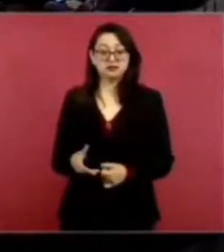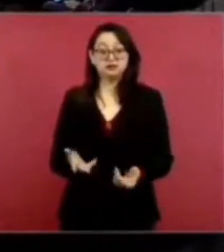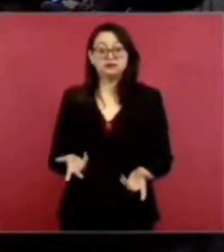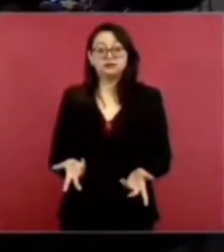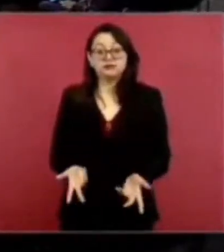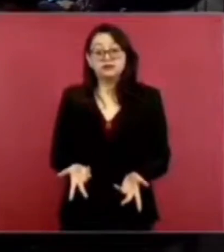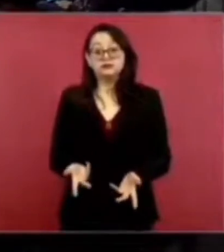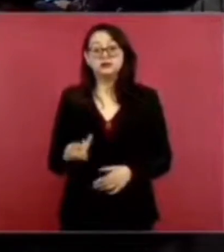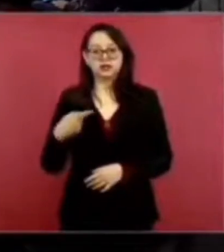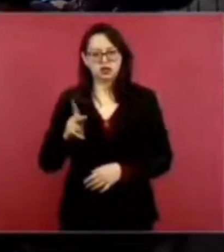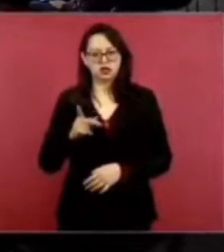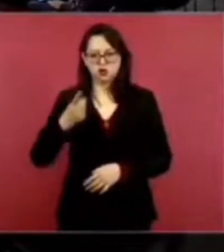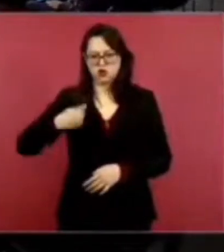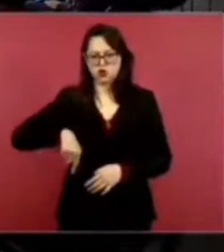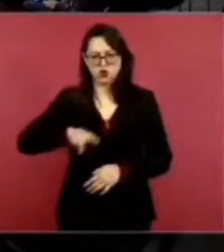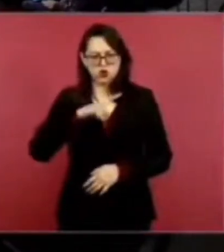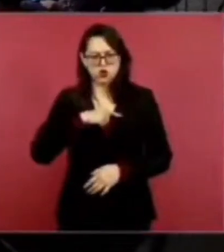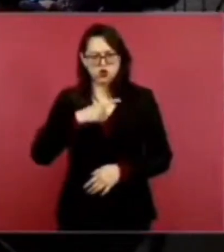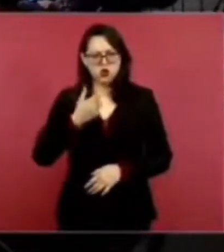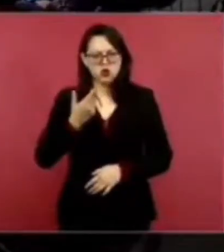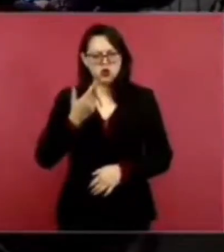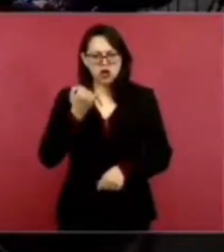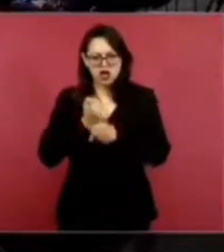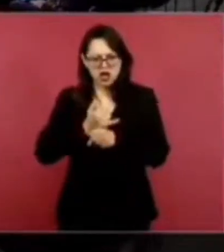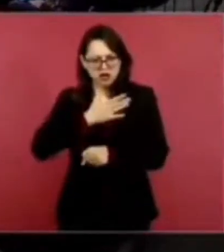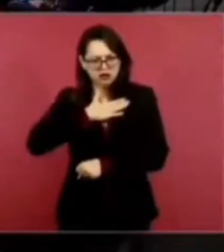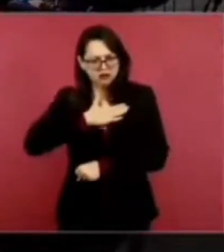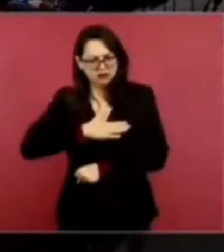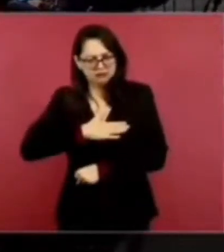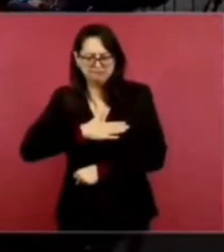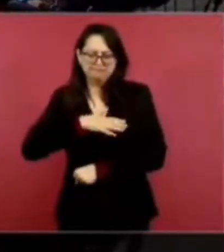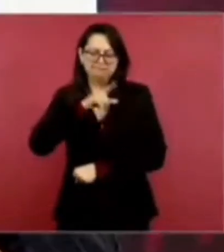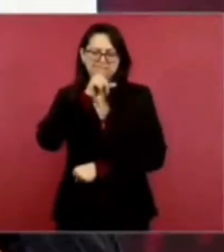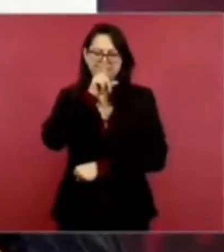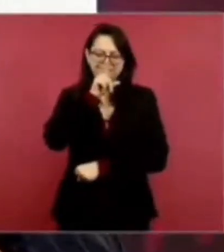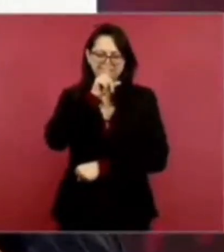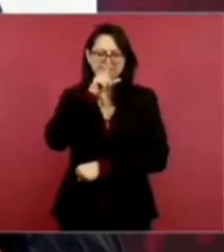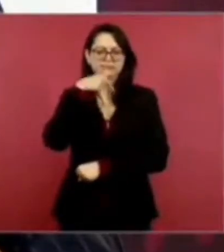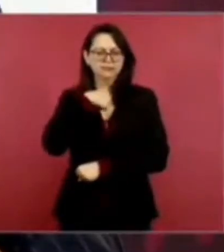en contra de Miguel Alemán, hijo.